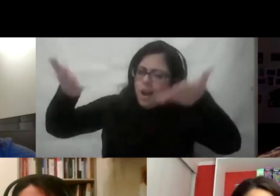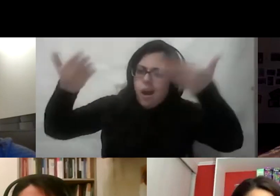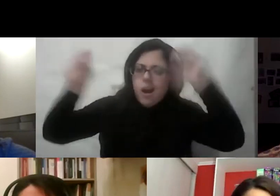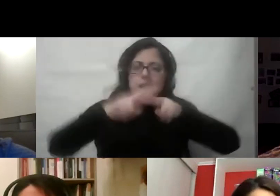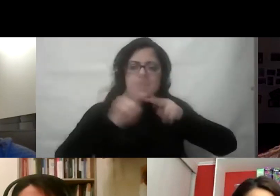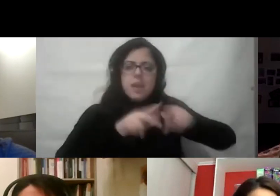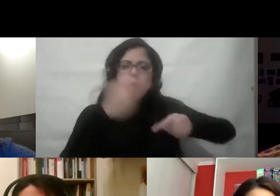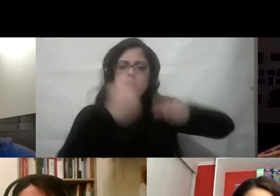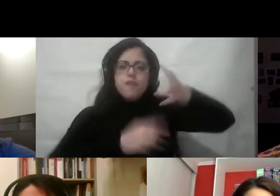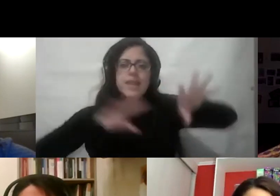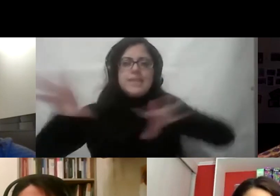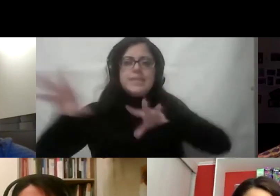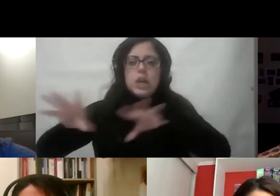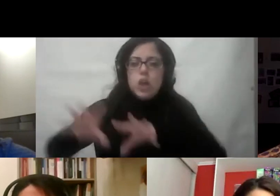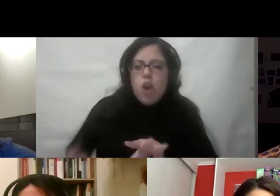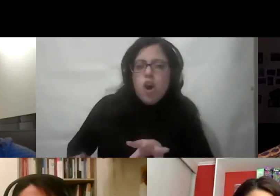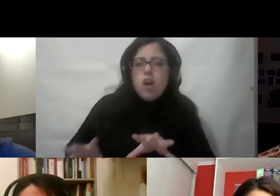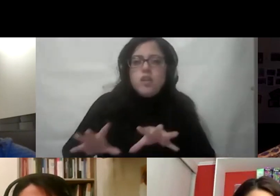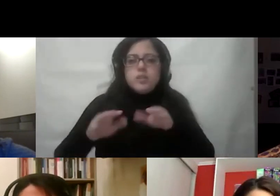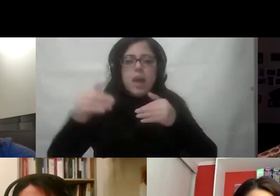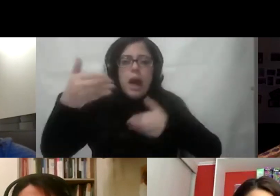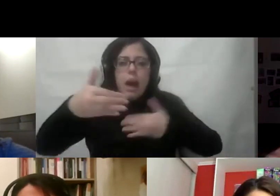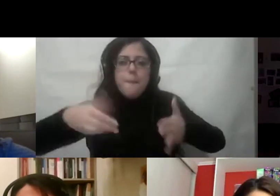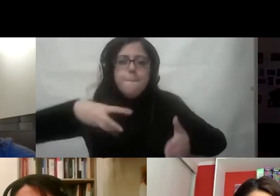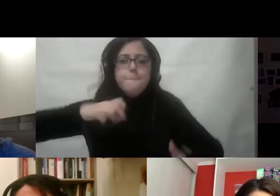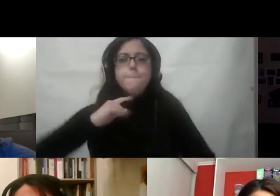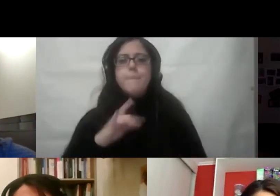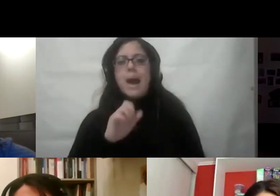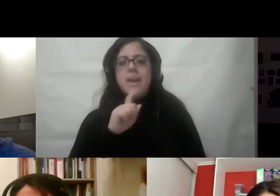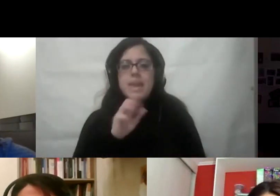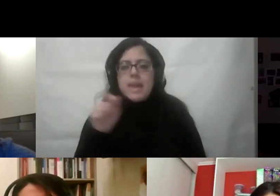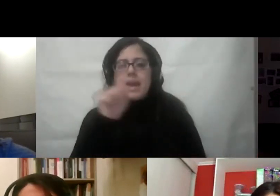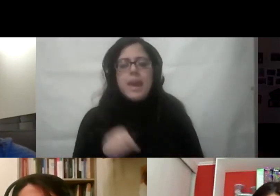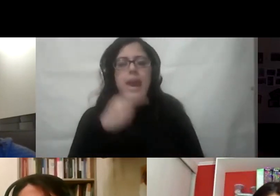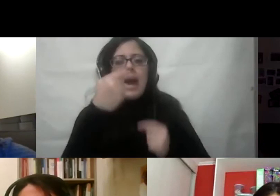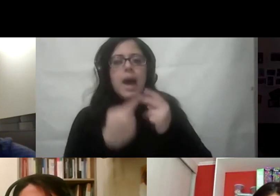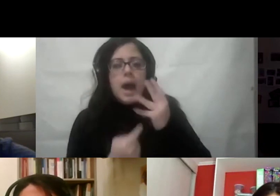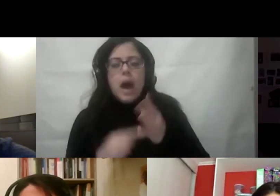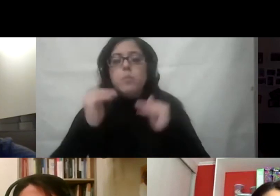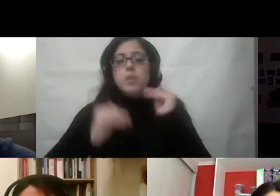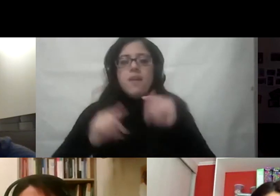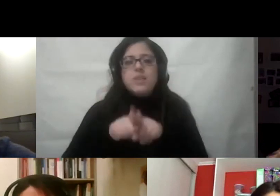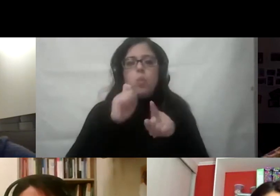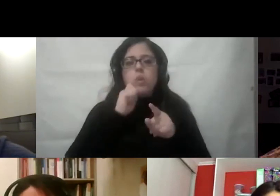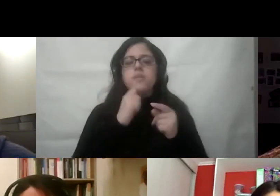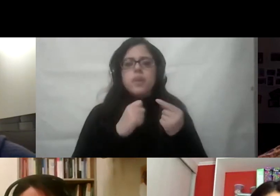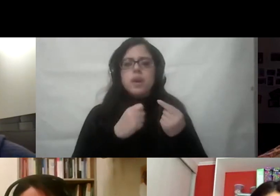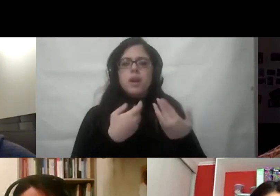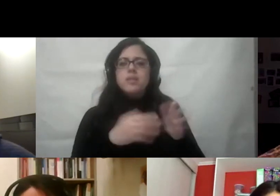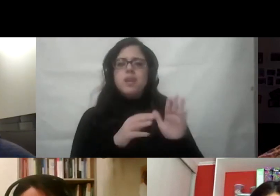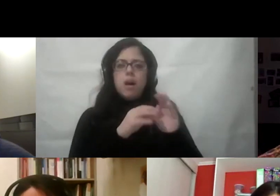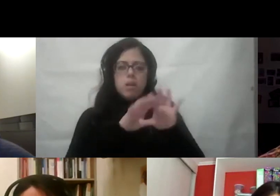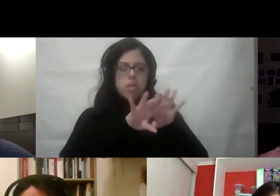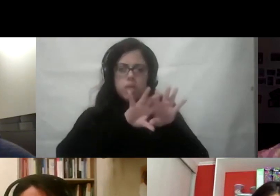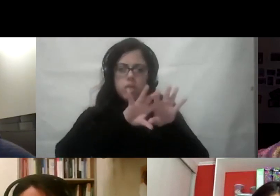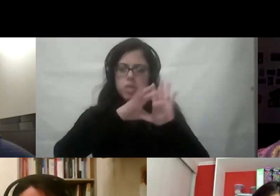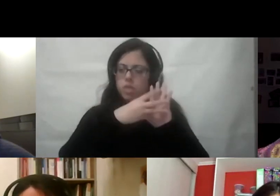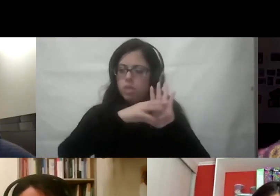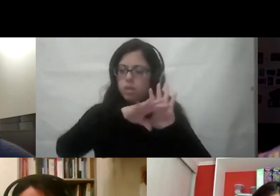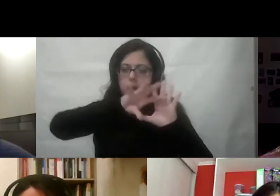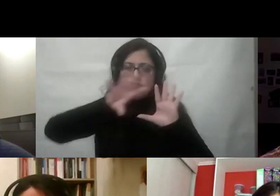y cosas de distinto tipo, porque muchas veces incluso esas cosas nos separan de los criterios. Lo que estamos diciendo acá es